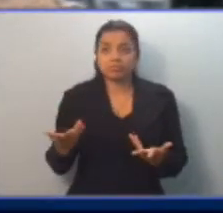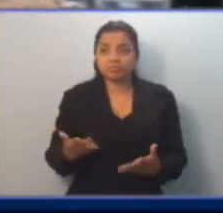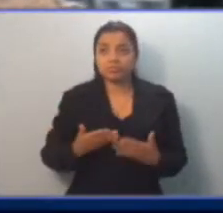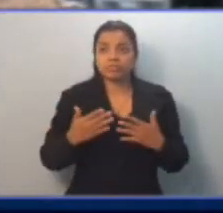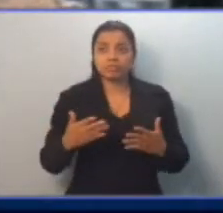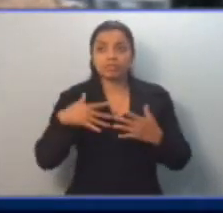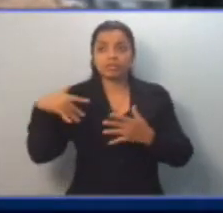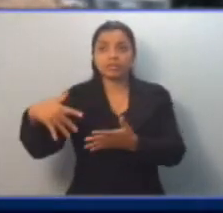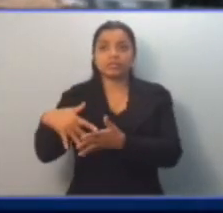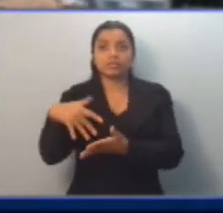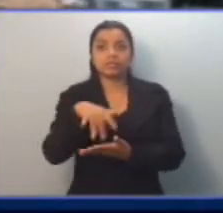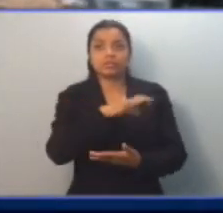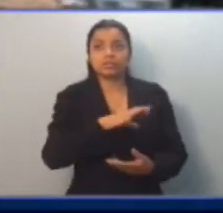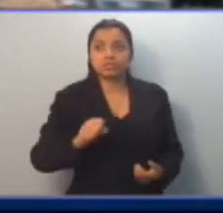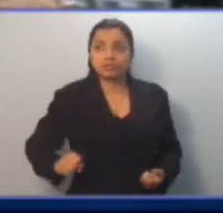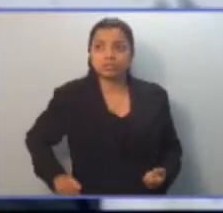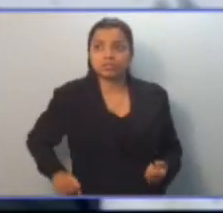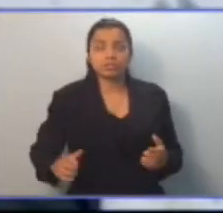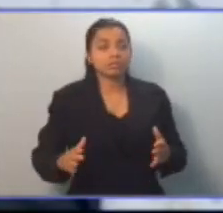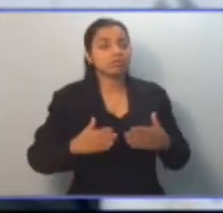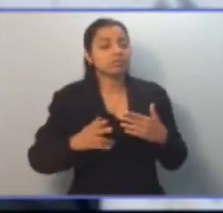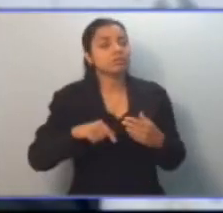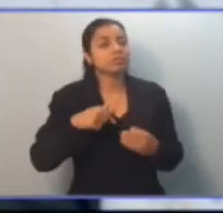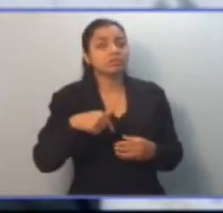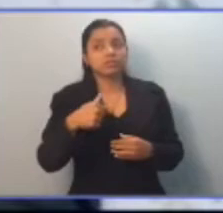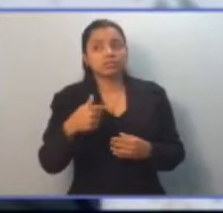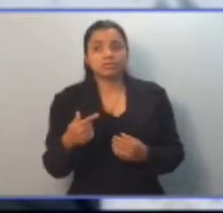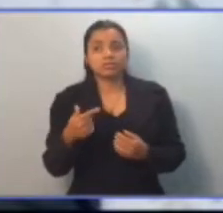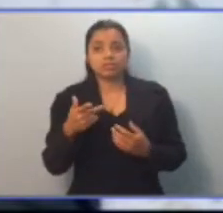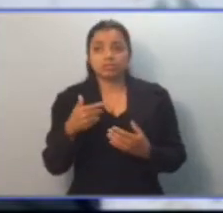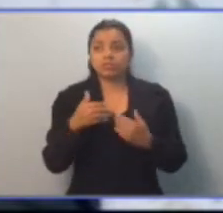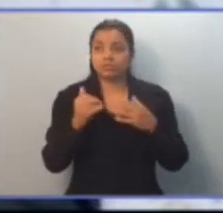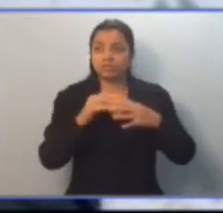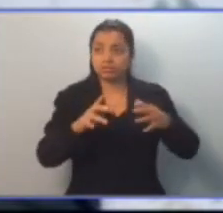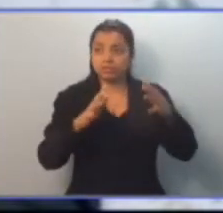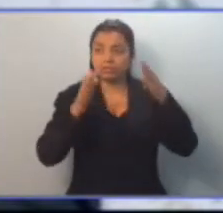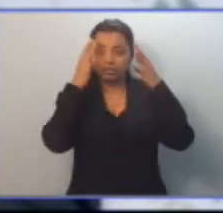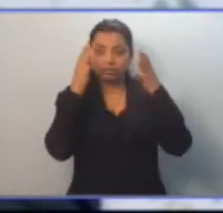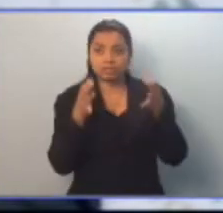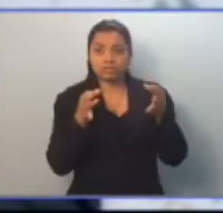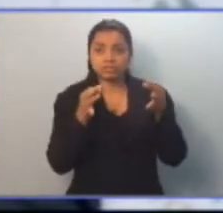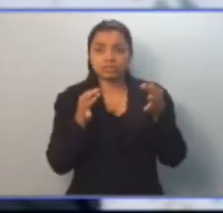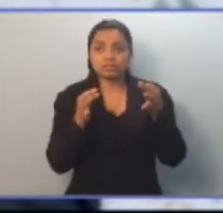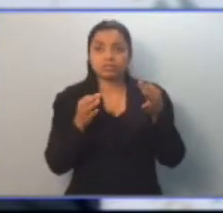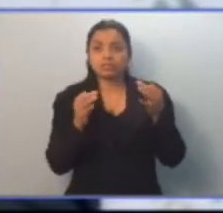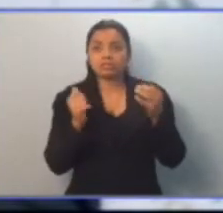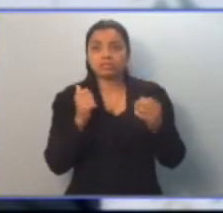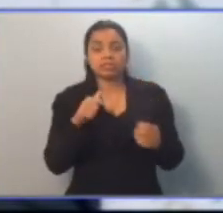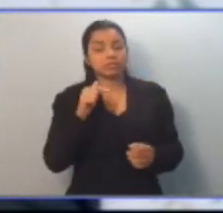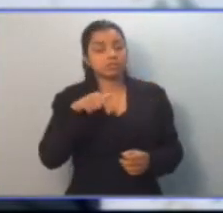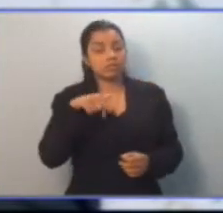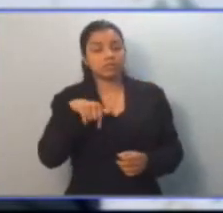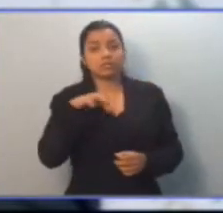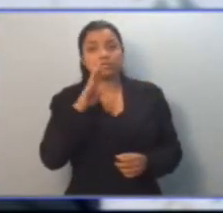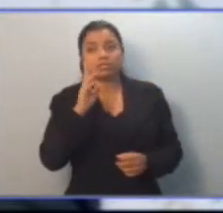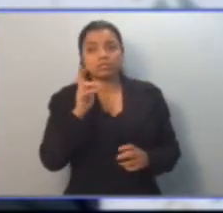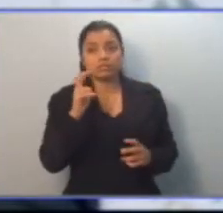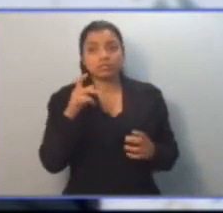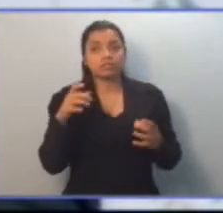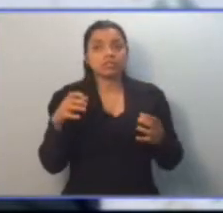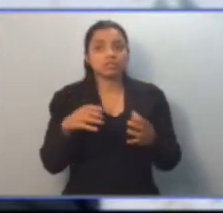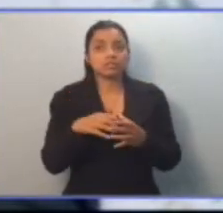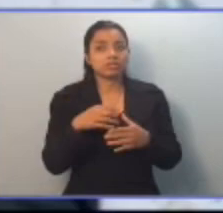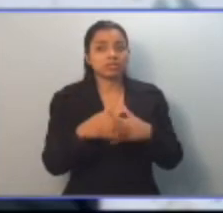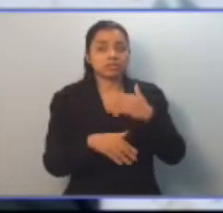pueblo salvadoreño, que siempre por lo general en las decisiones, en los más perjudicados suelen siendo